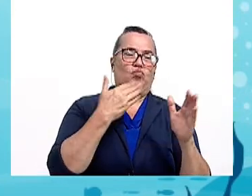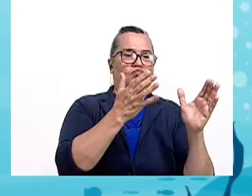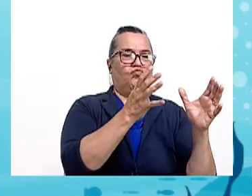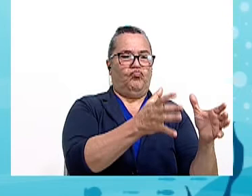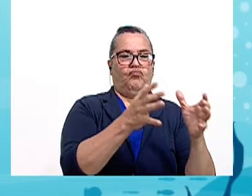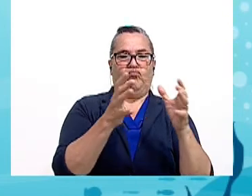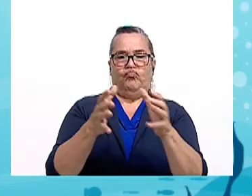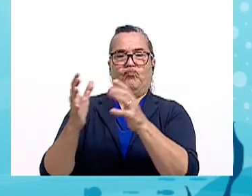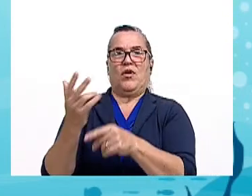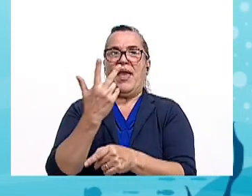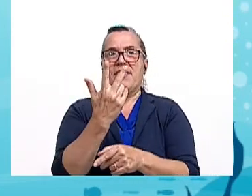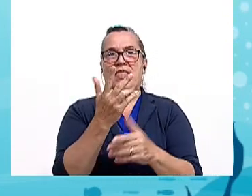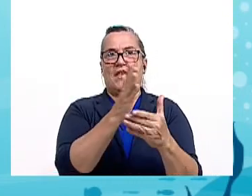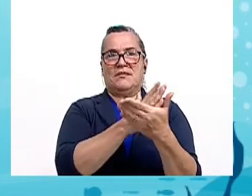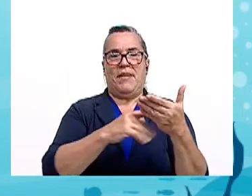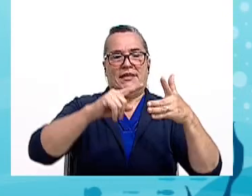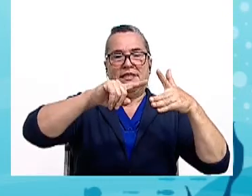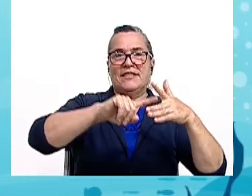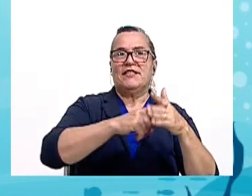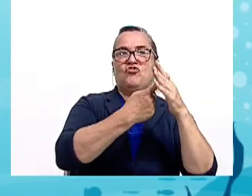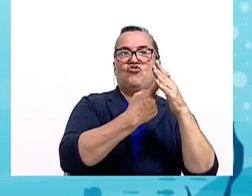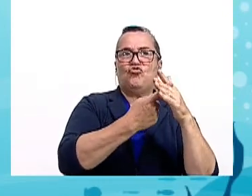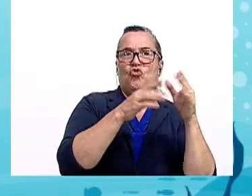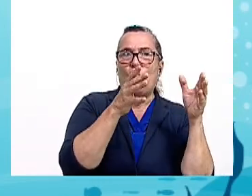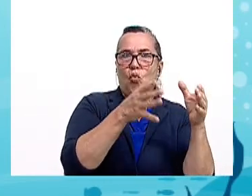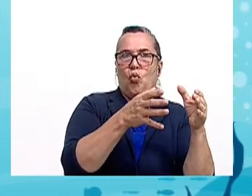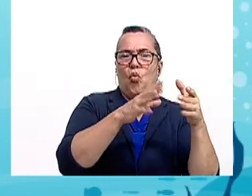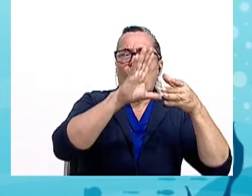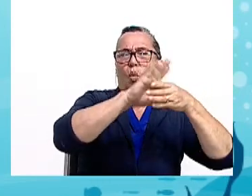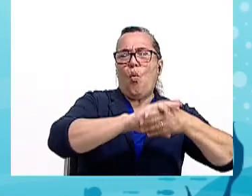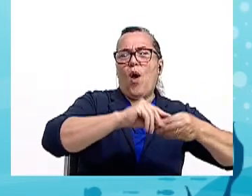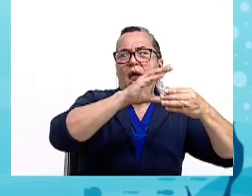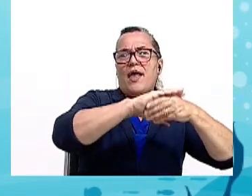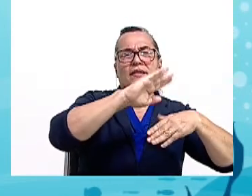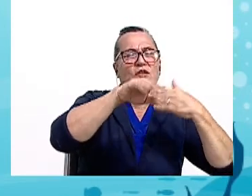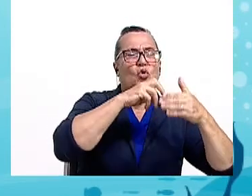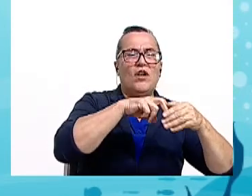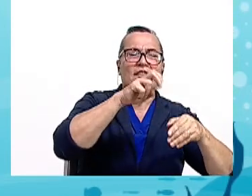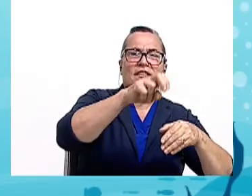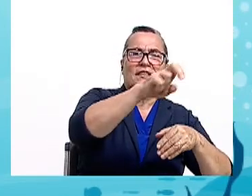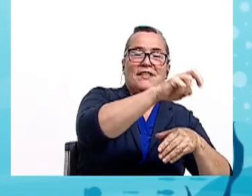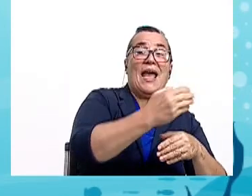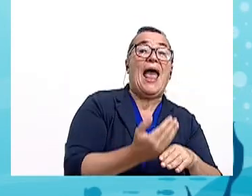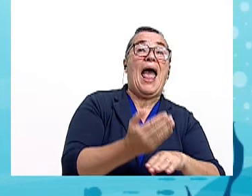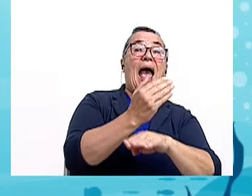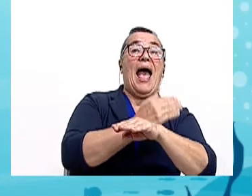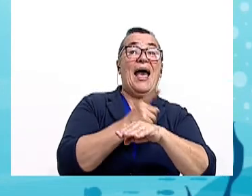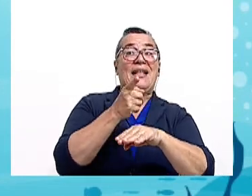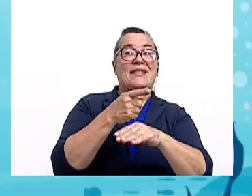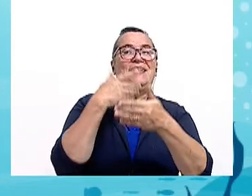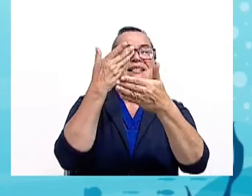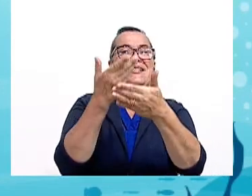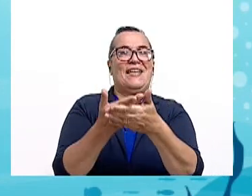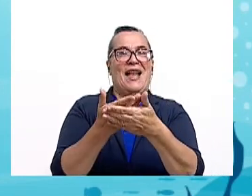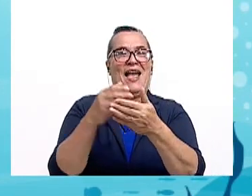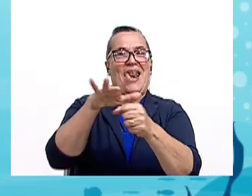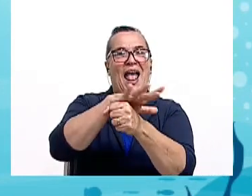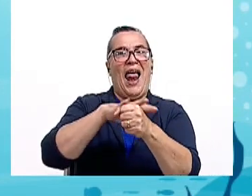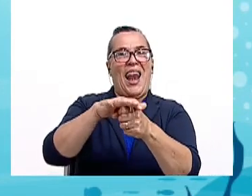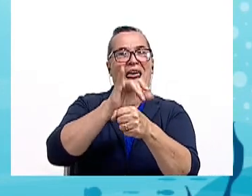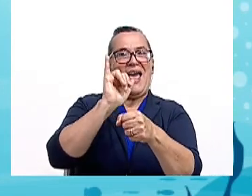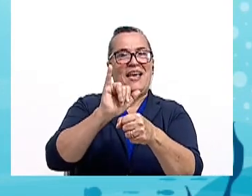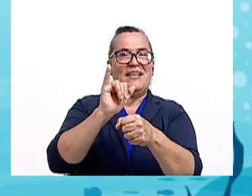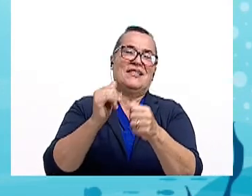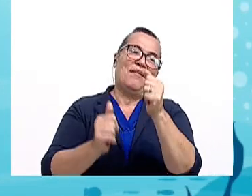su introducción es cuando se cuentan todas las aventuras antes de llegar a la isla donde pasa